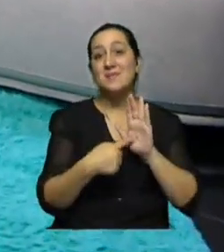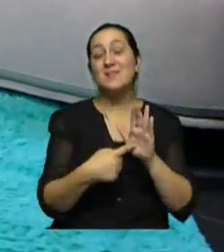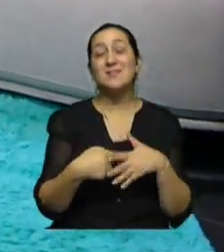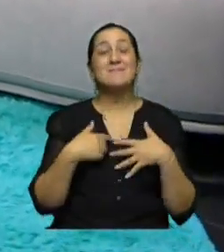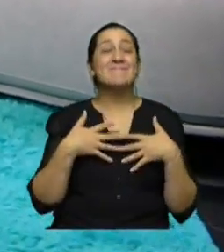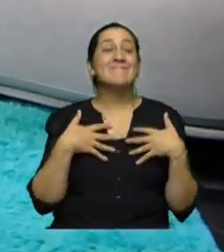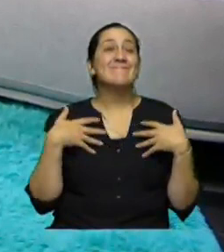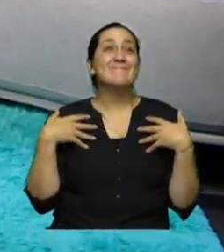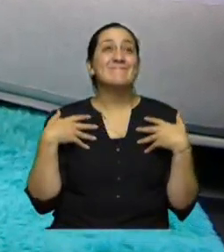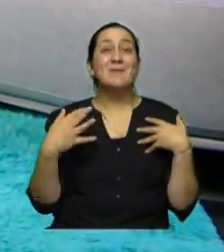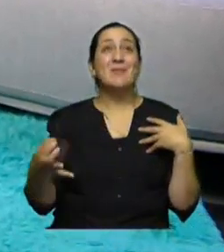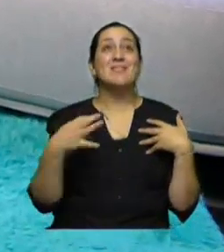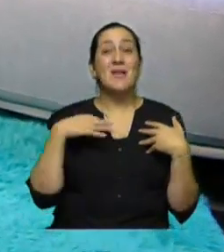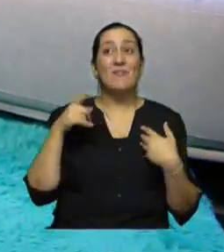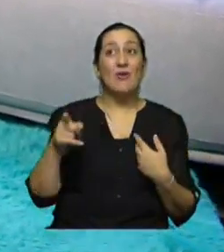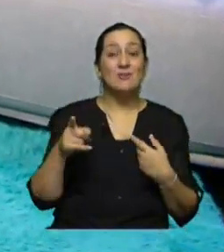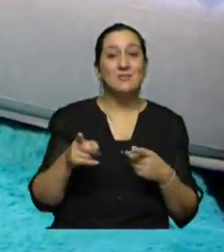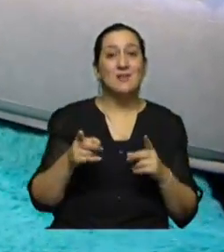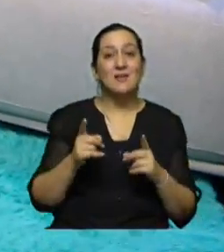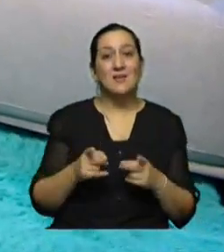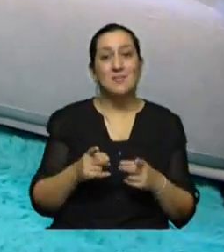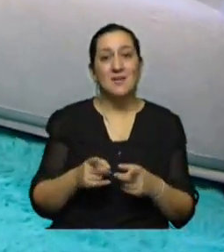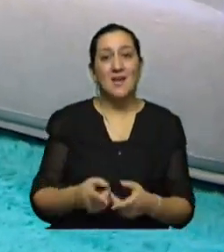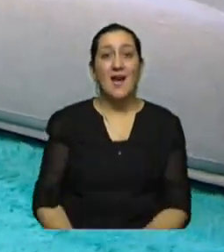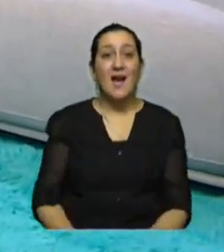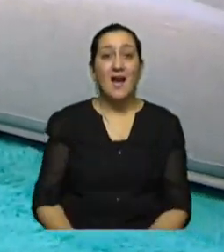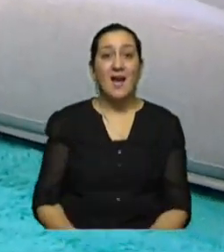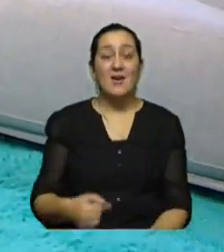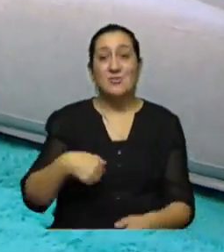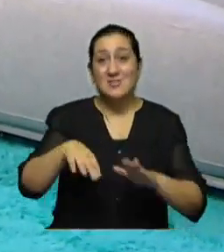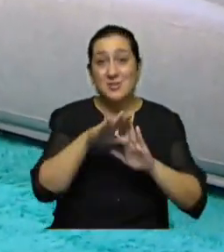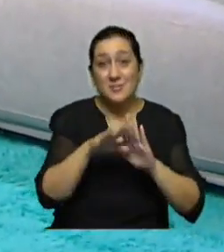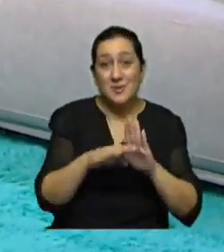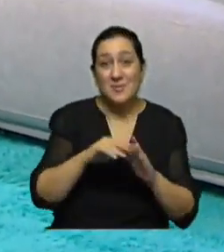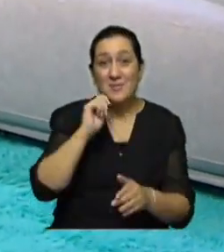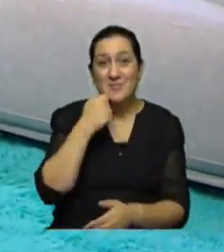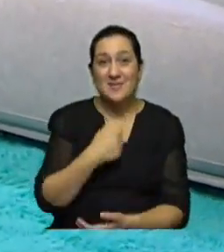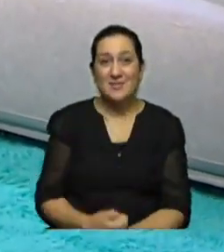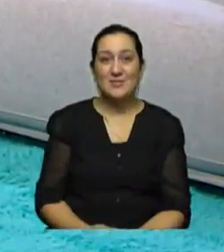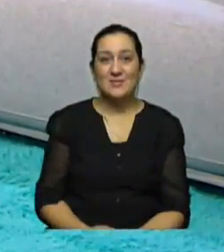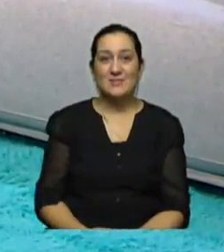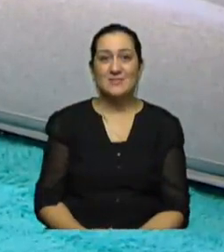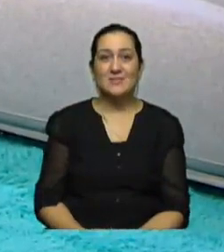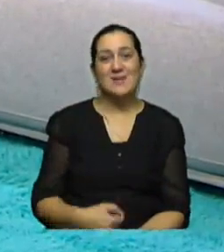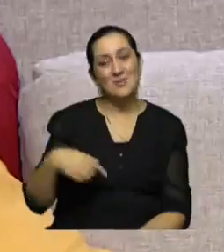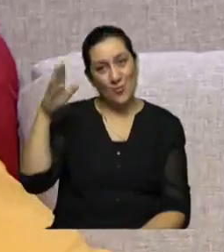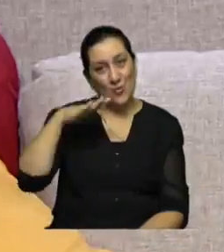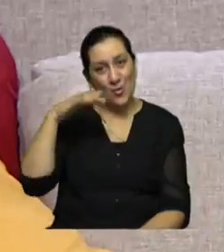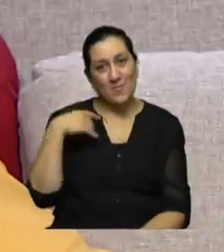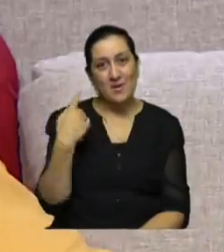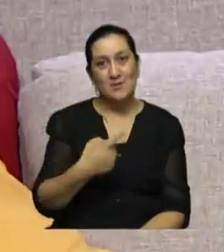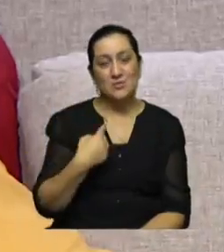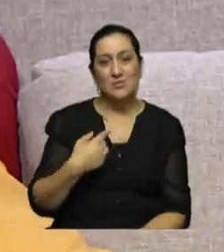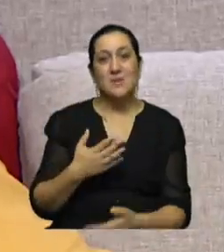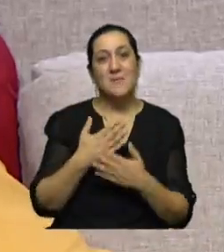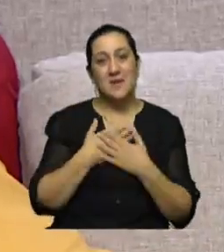emocionaba porque me lo decías vos. También por lo que decías, ¿no? Pero decía, ay, lo estoy diciendo en este programa, qué bien que está. Contaste bueno, muy bien. Es un honor para nosotros y